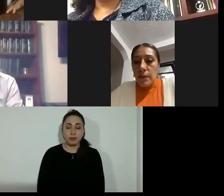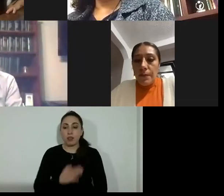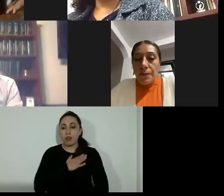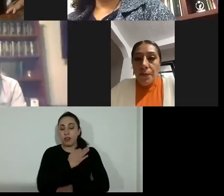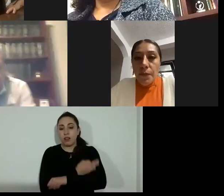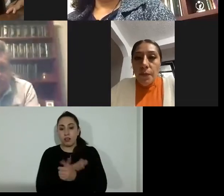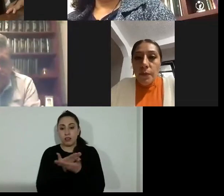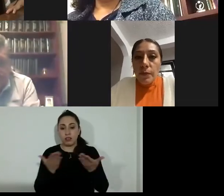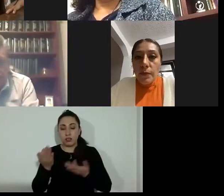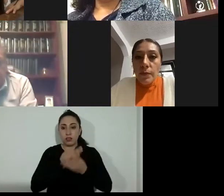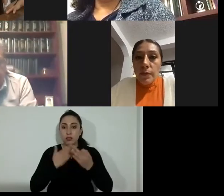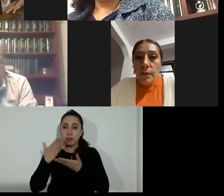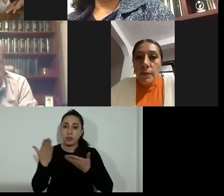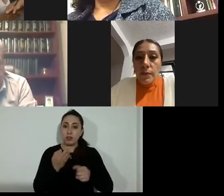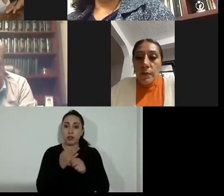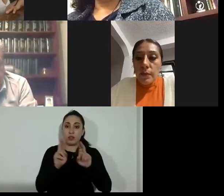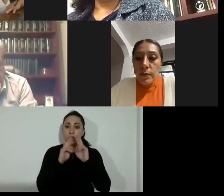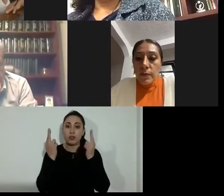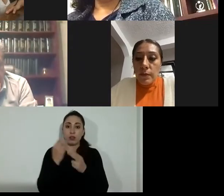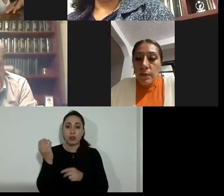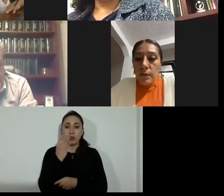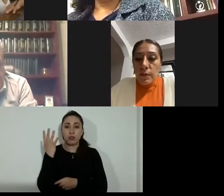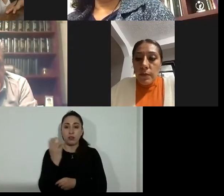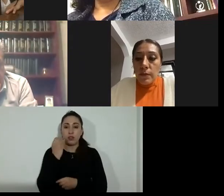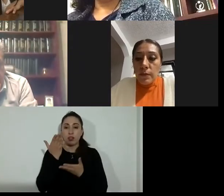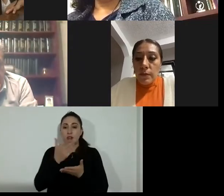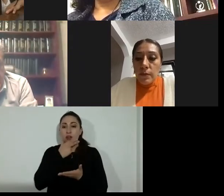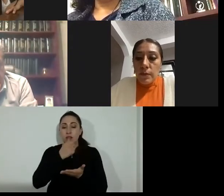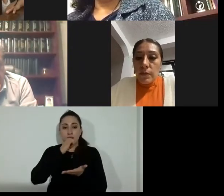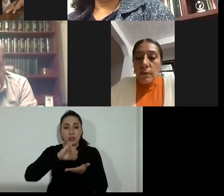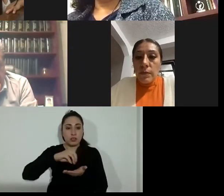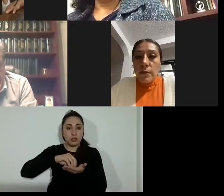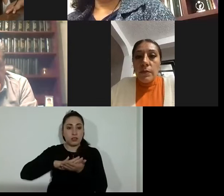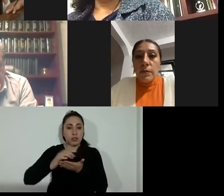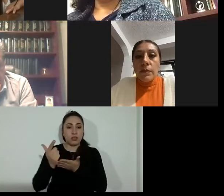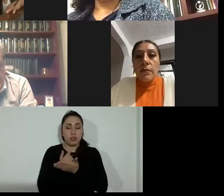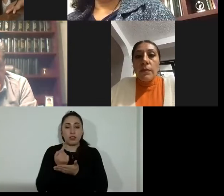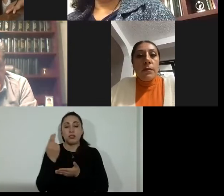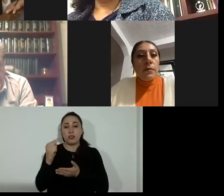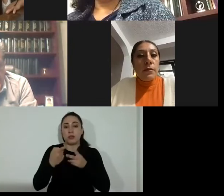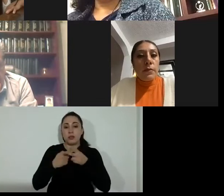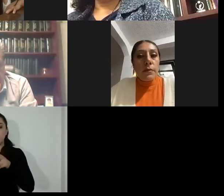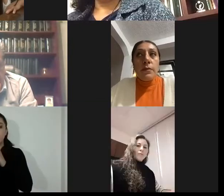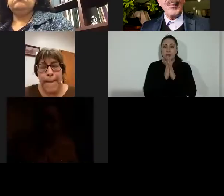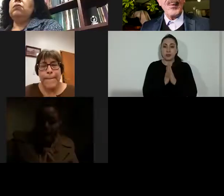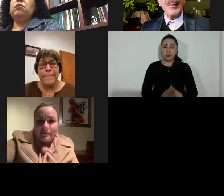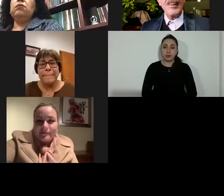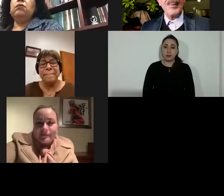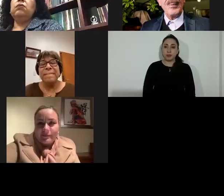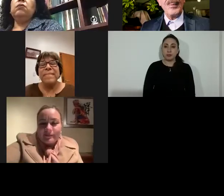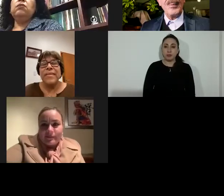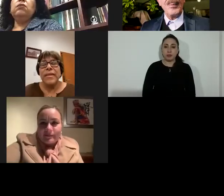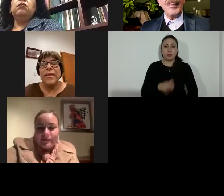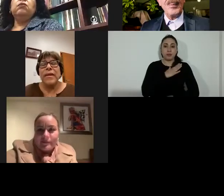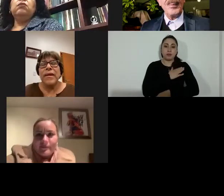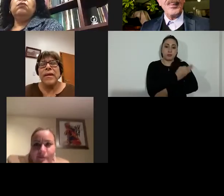bienvenidos a la sesión de conferencia. Se instruye al secretario realizar el pase de lista de asistencia. Buenas tardes,